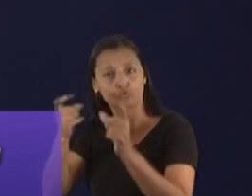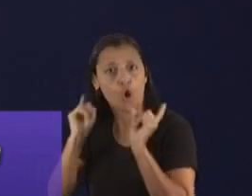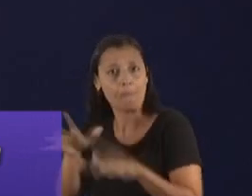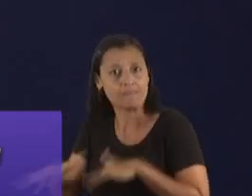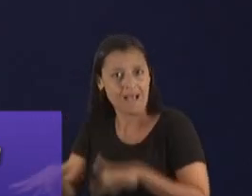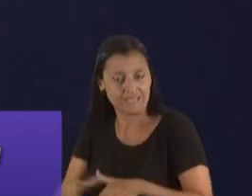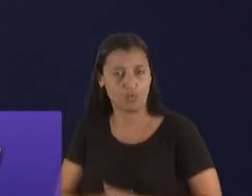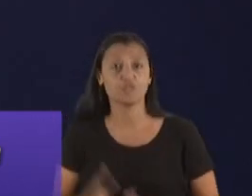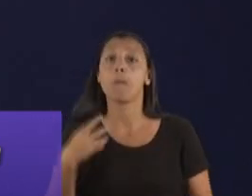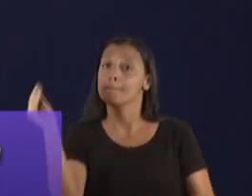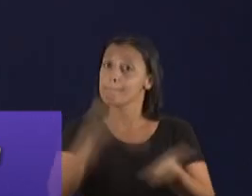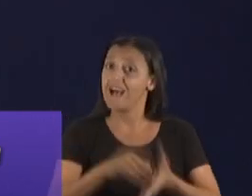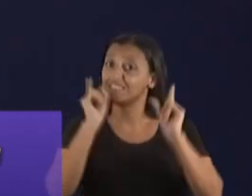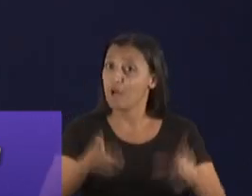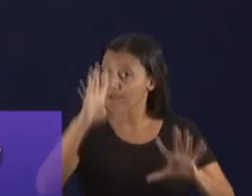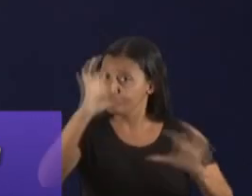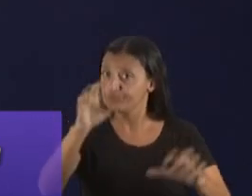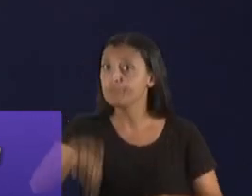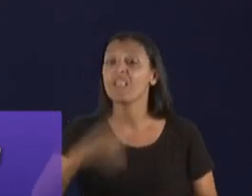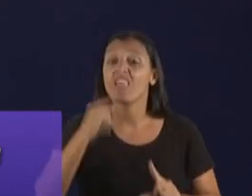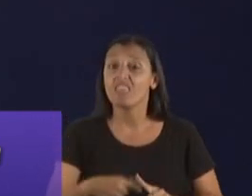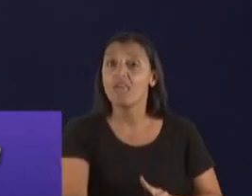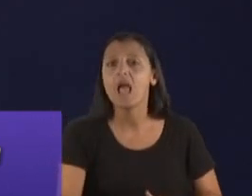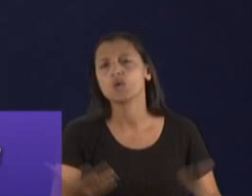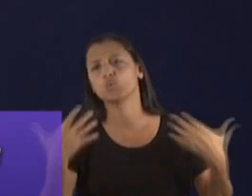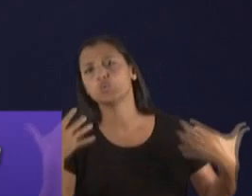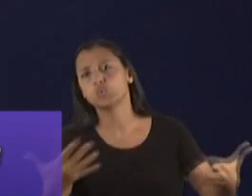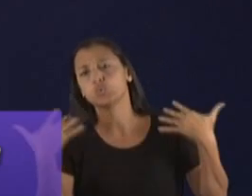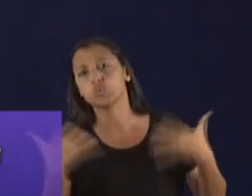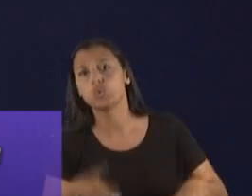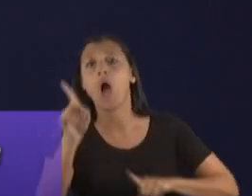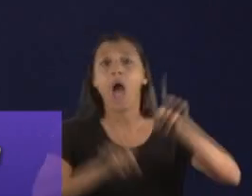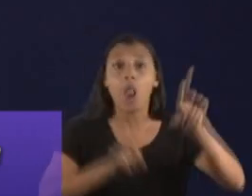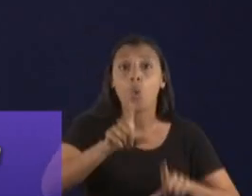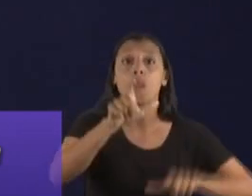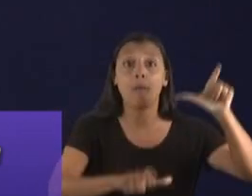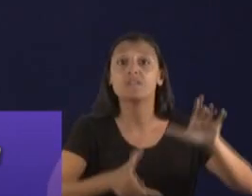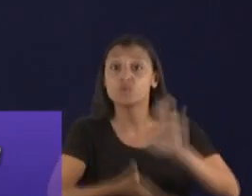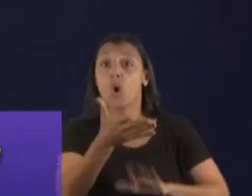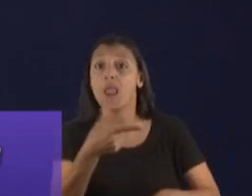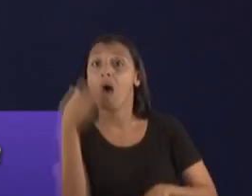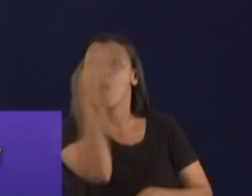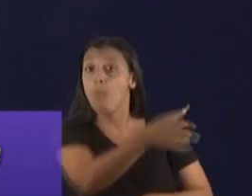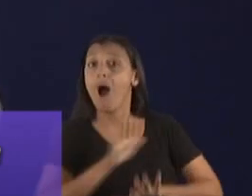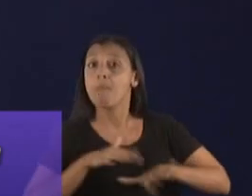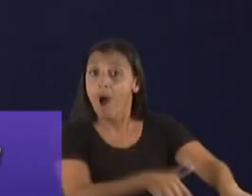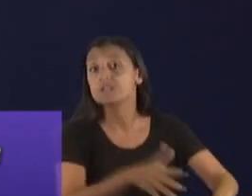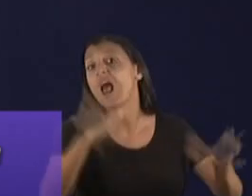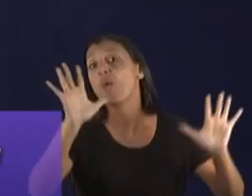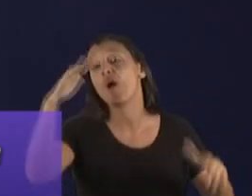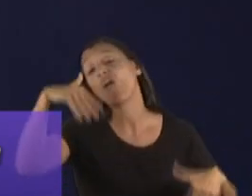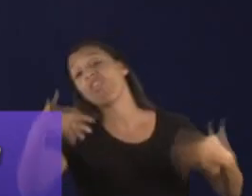Además de esto, recuerden, son días de calor, algunos pueden sufrir desmayos, evitemos